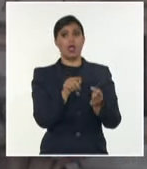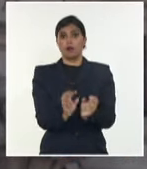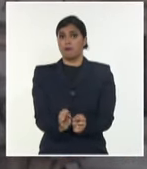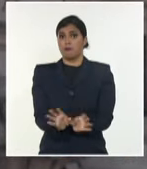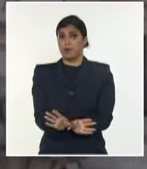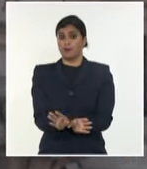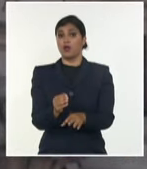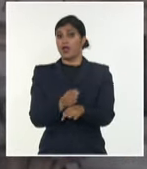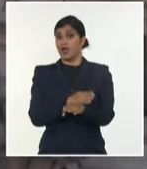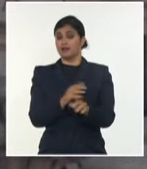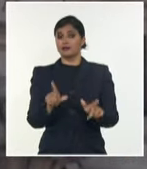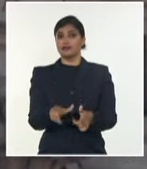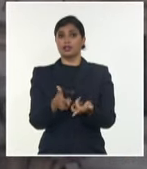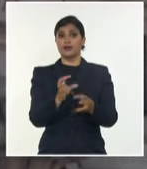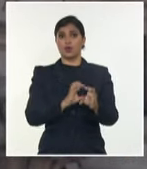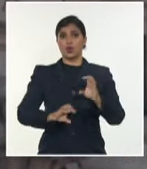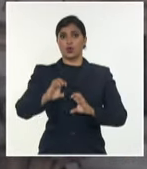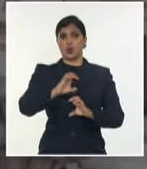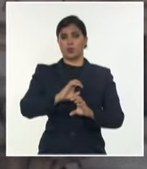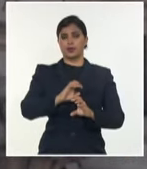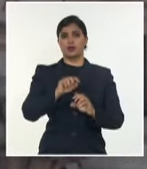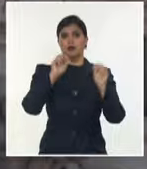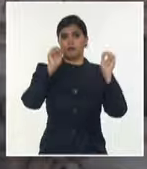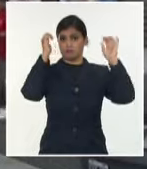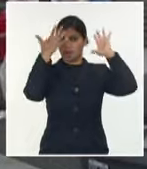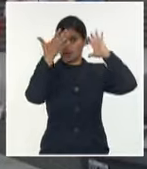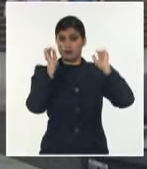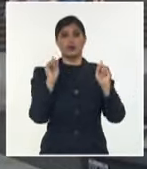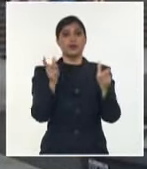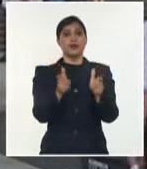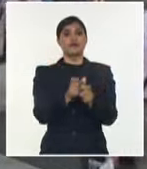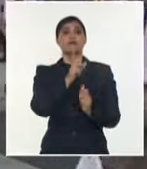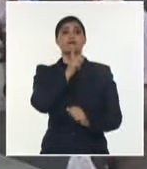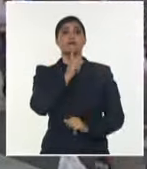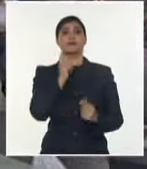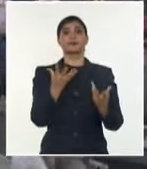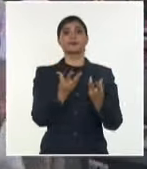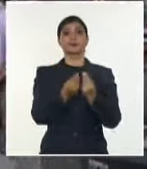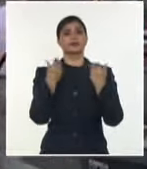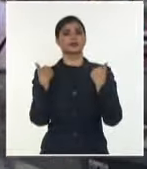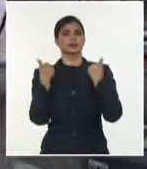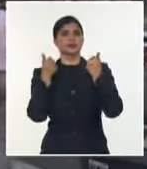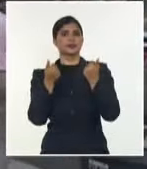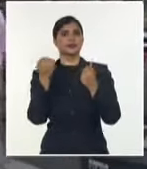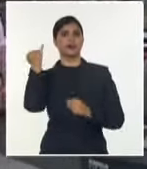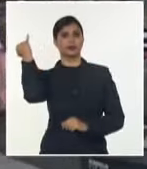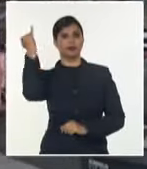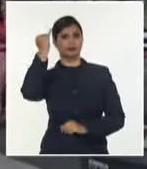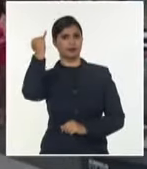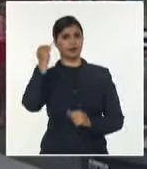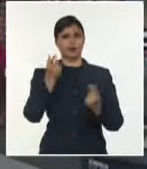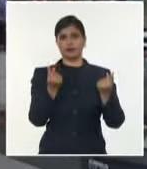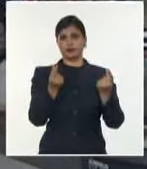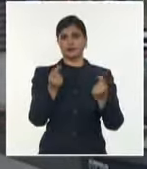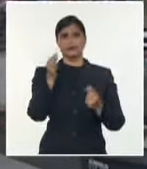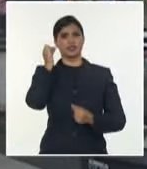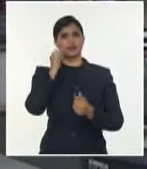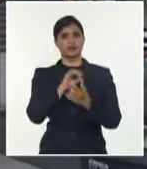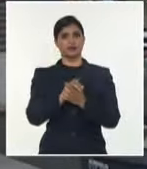del G7, donde Milei se reunió este viernes con la directora del Fondo Monetario Internacional, FMI,